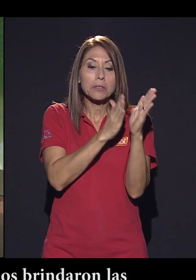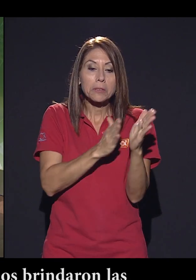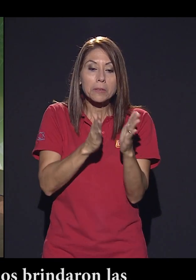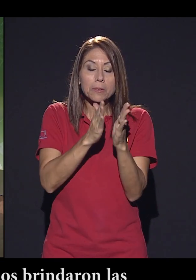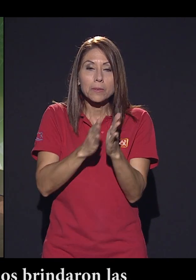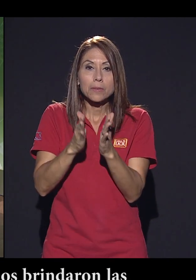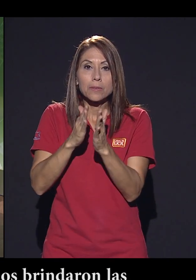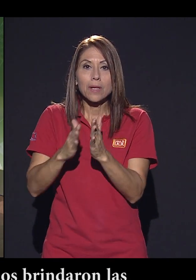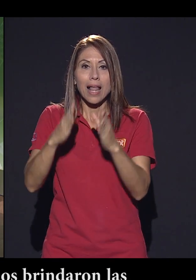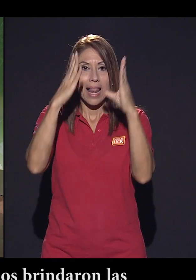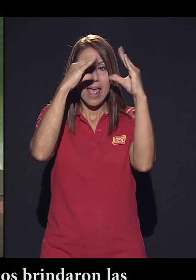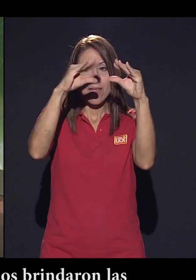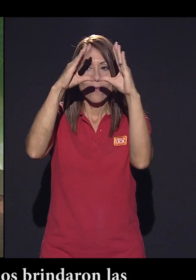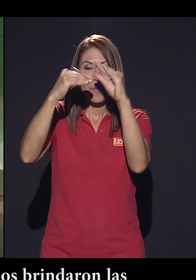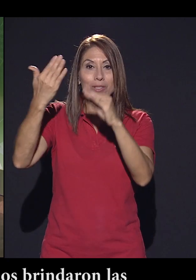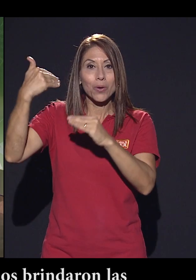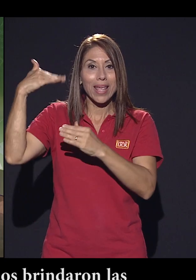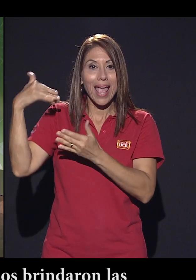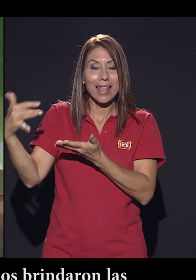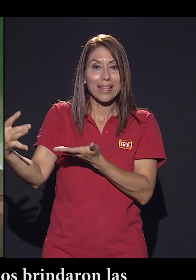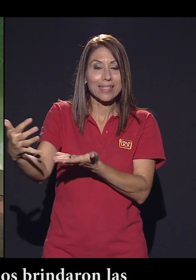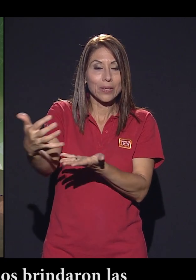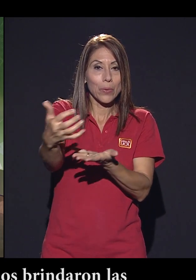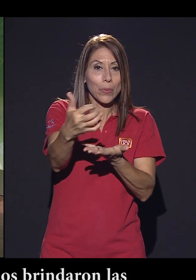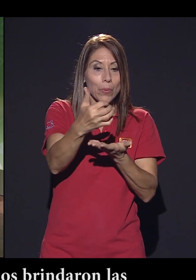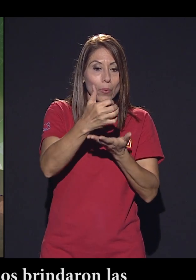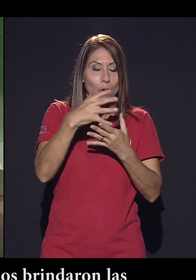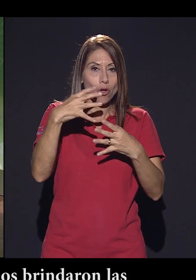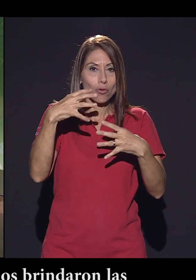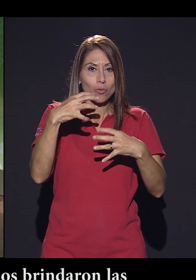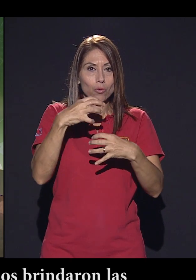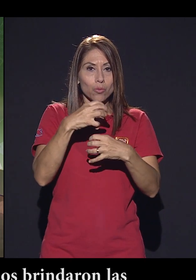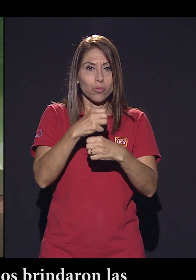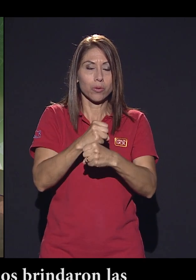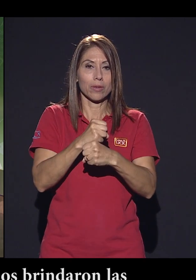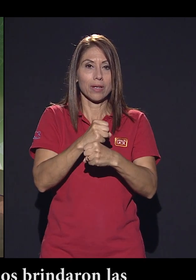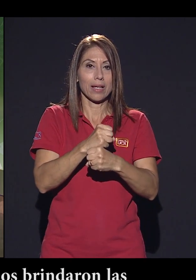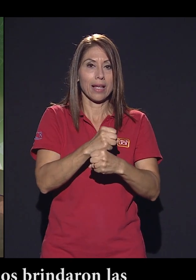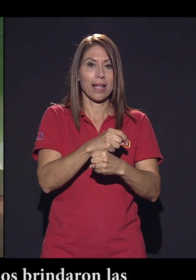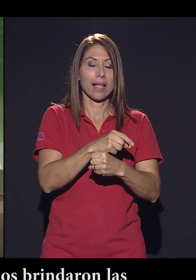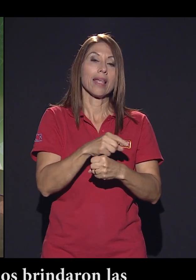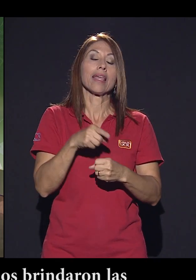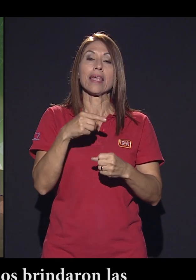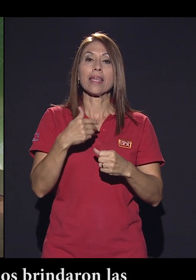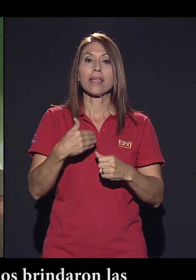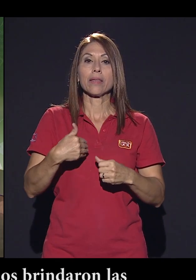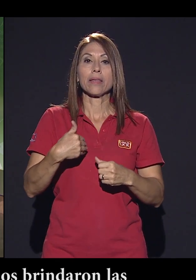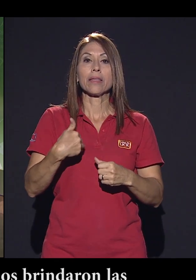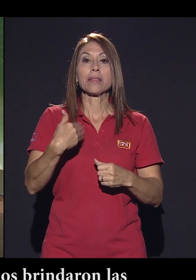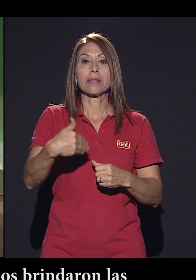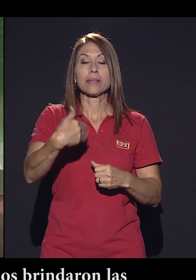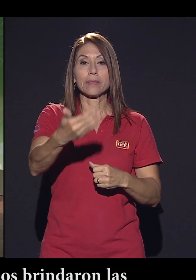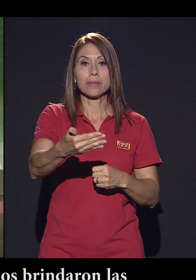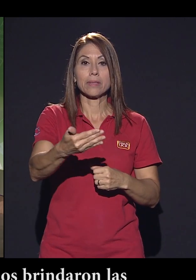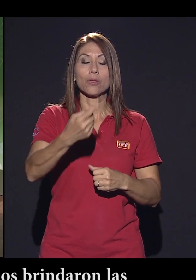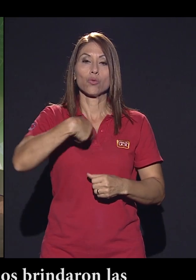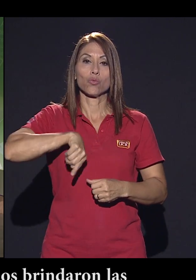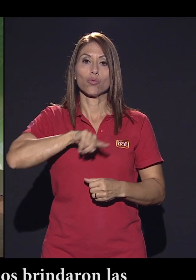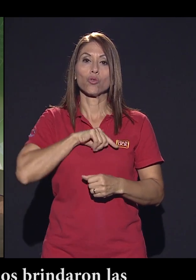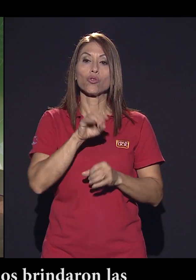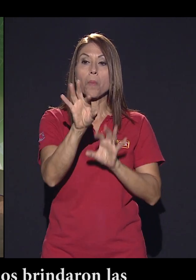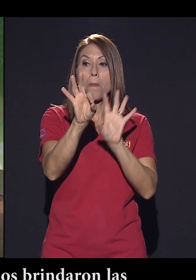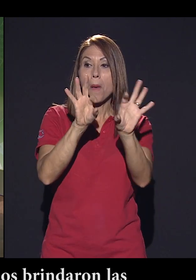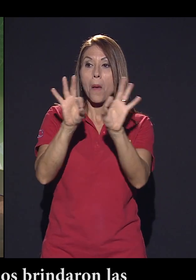sistematizando la información que nos brindaron las organizaciones y vamos a invitar